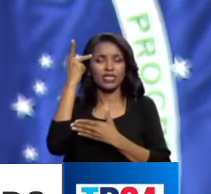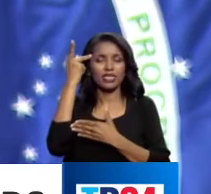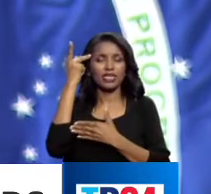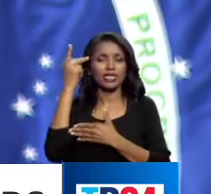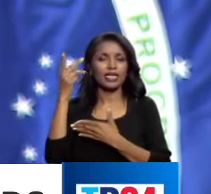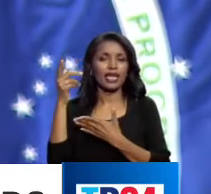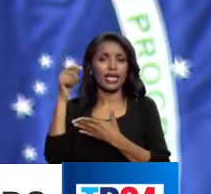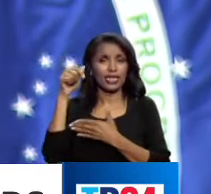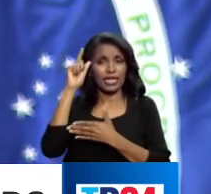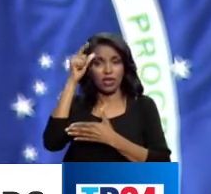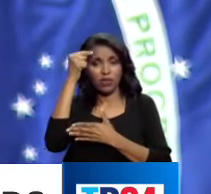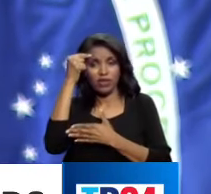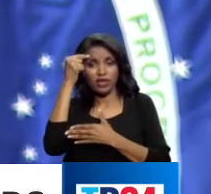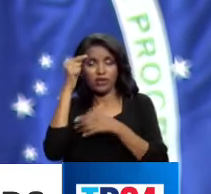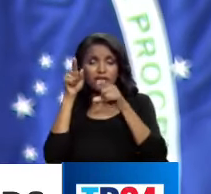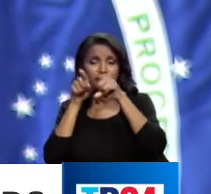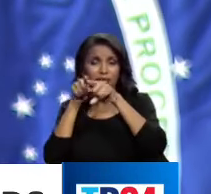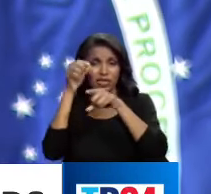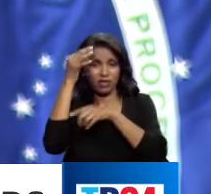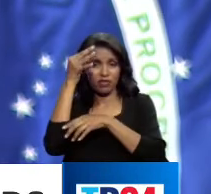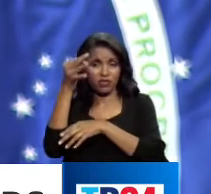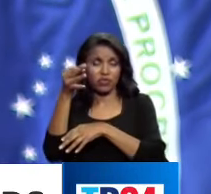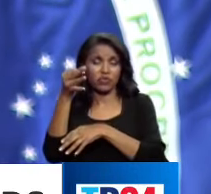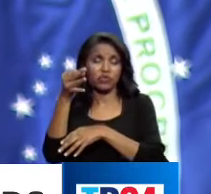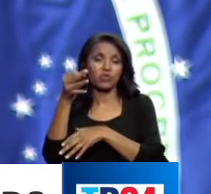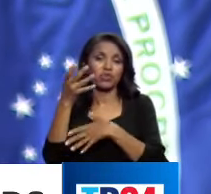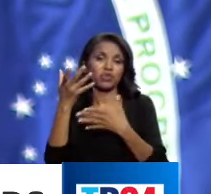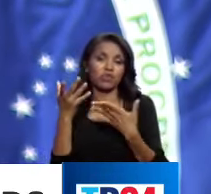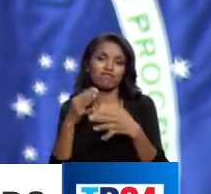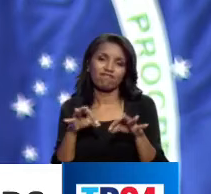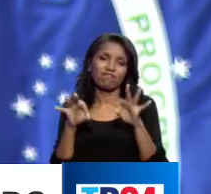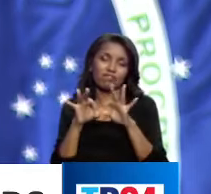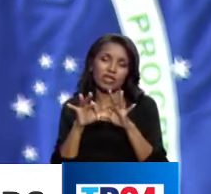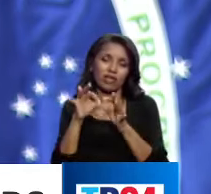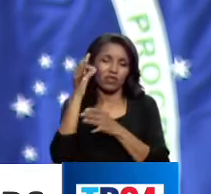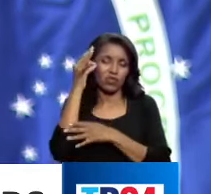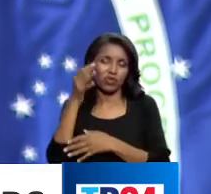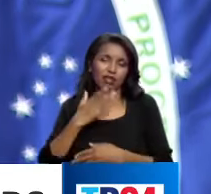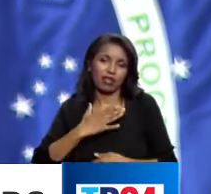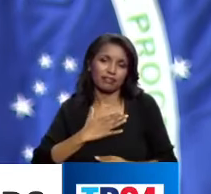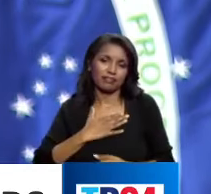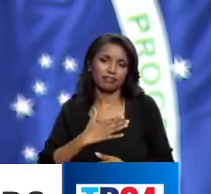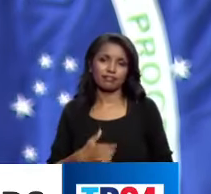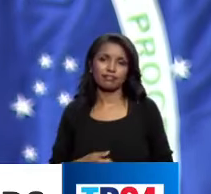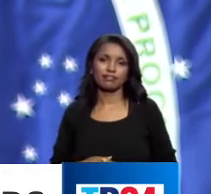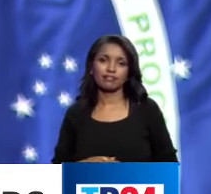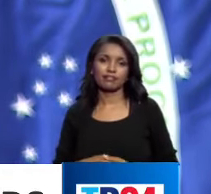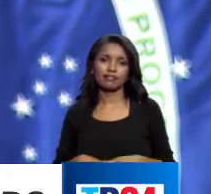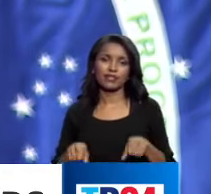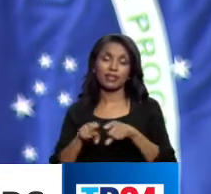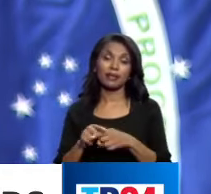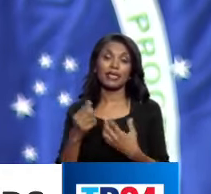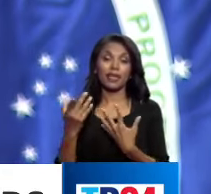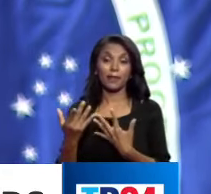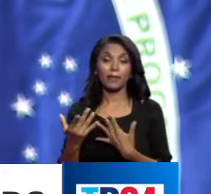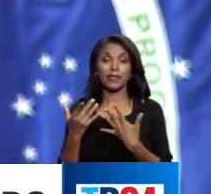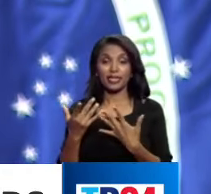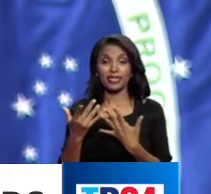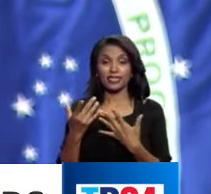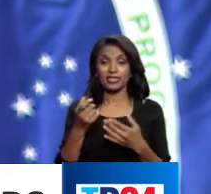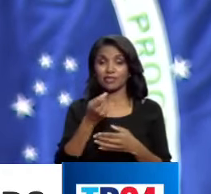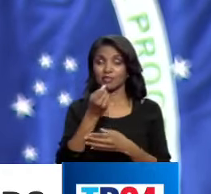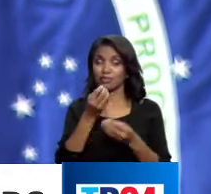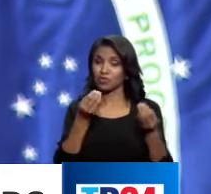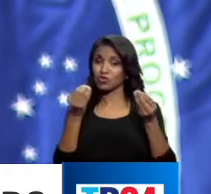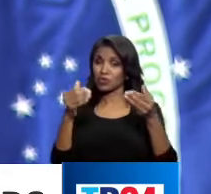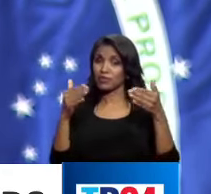pública de Estado, el futuro es nuestro. Y con ello, la esperanza de miles